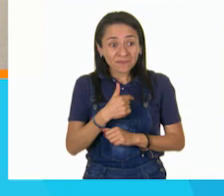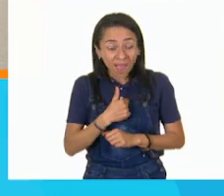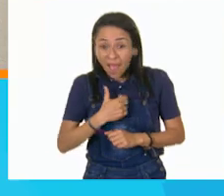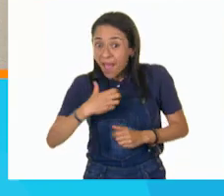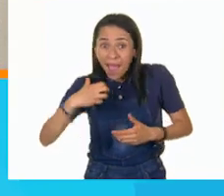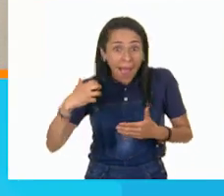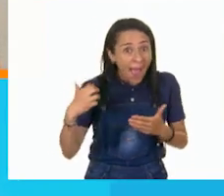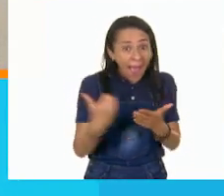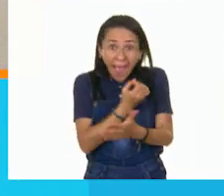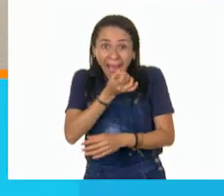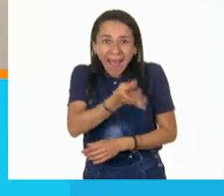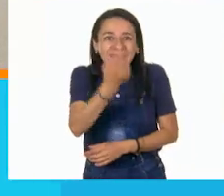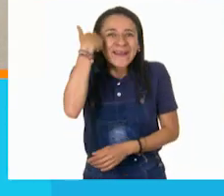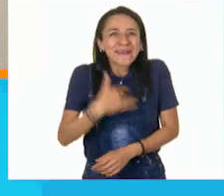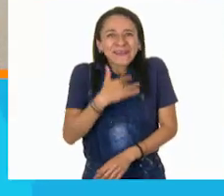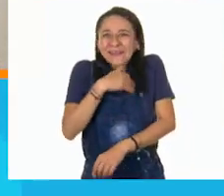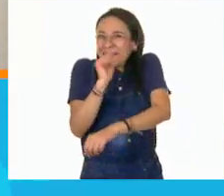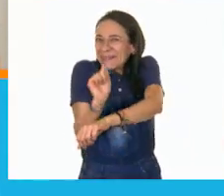emocioné.